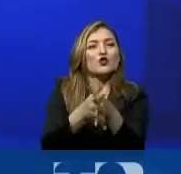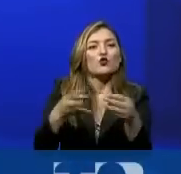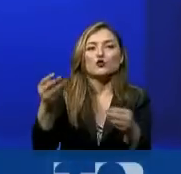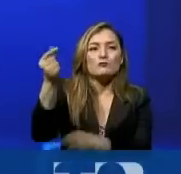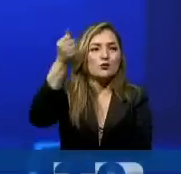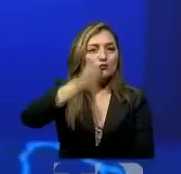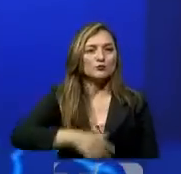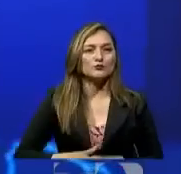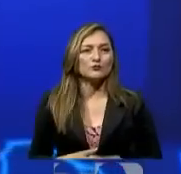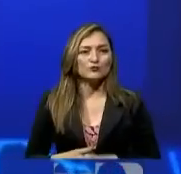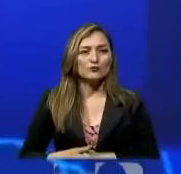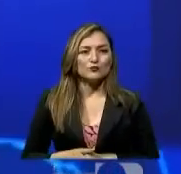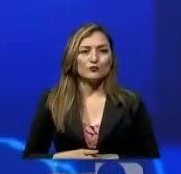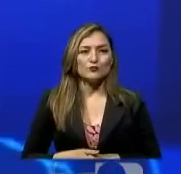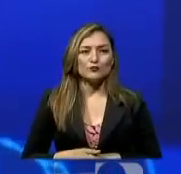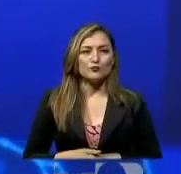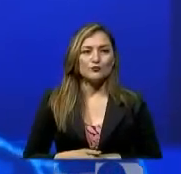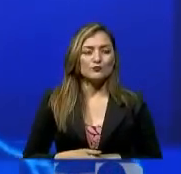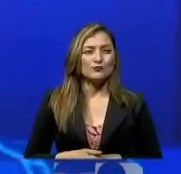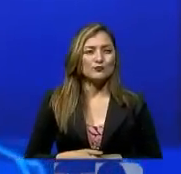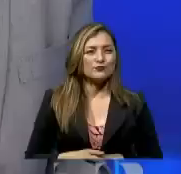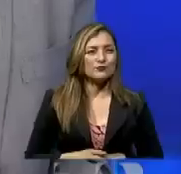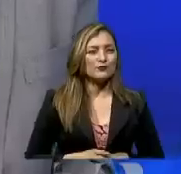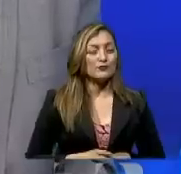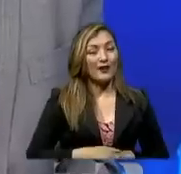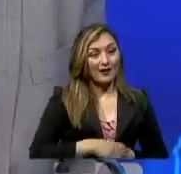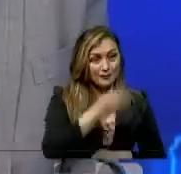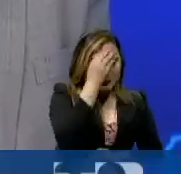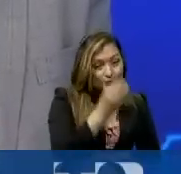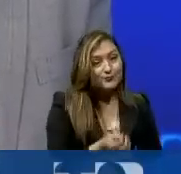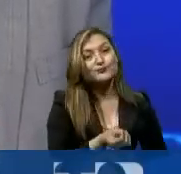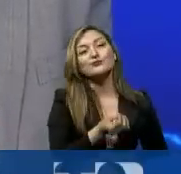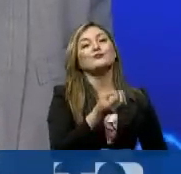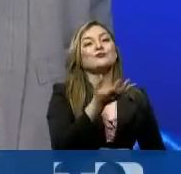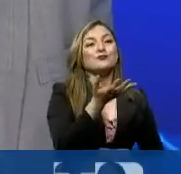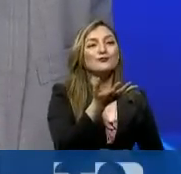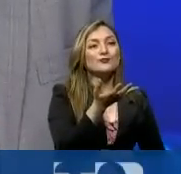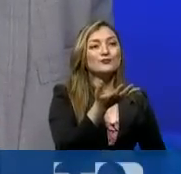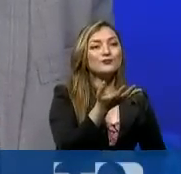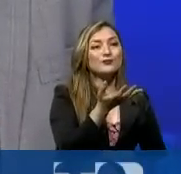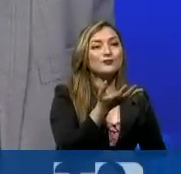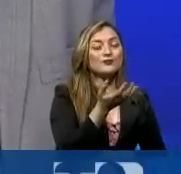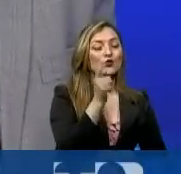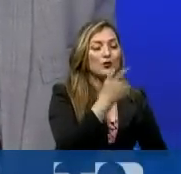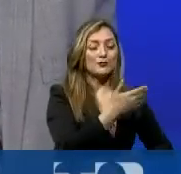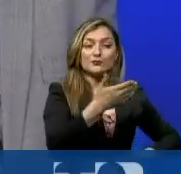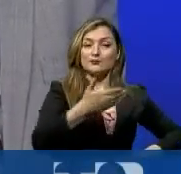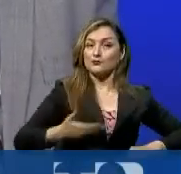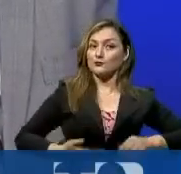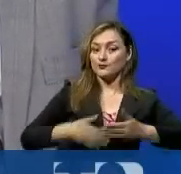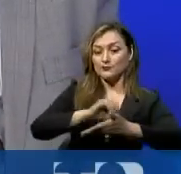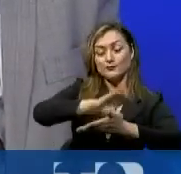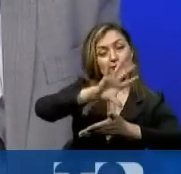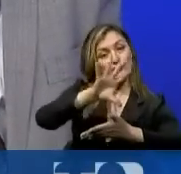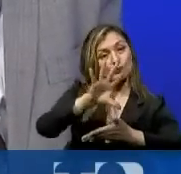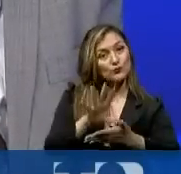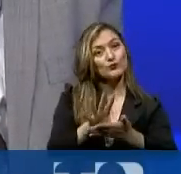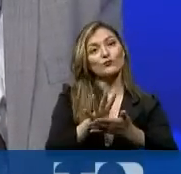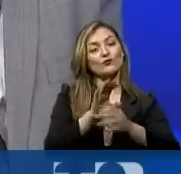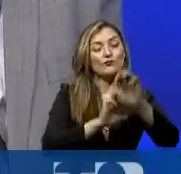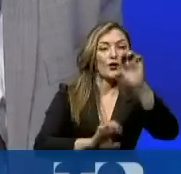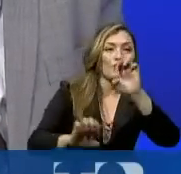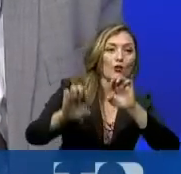posible. Asambleísta, buenos días. Y usted llega a ser presidente de la Asamblea igual con una calificación